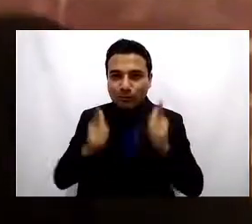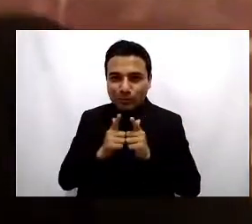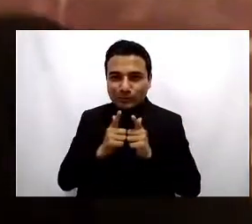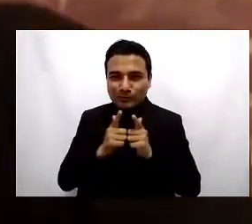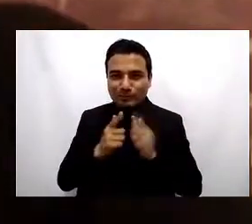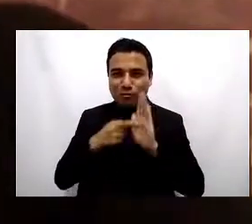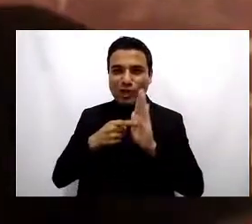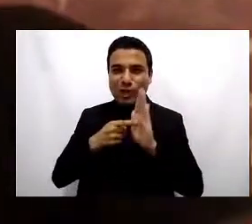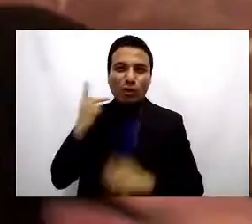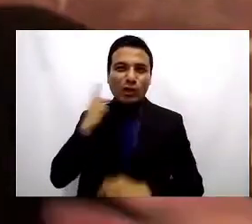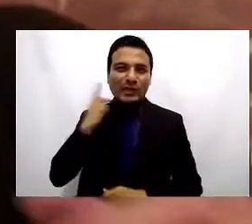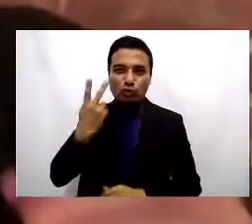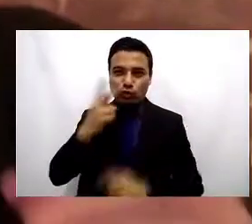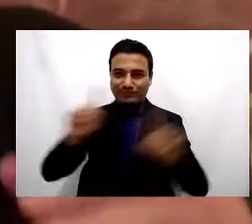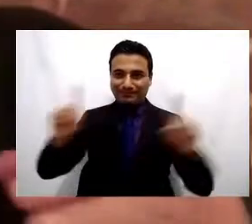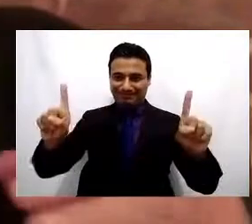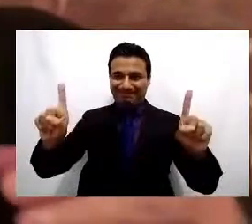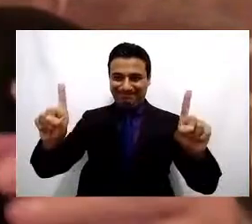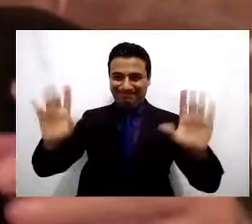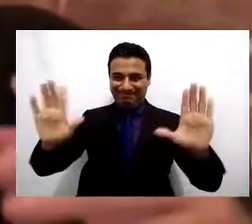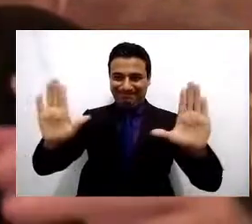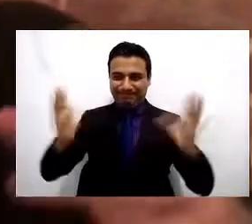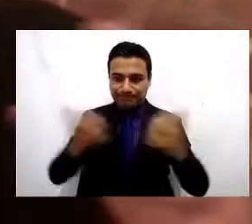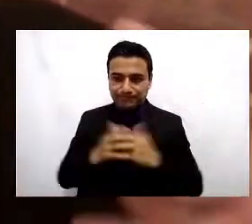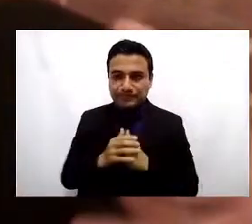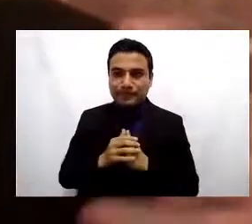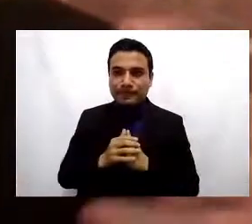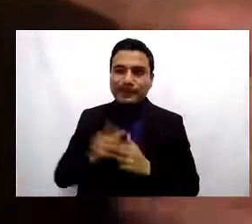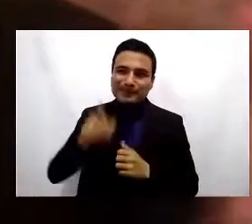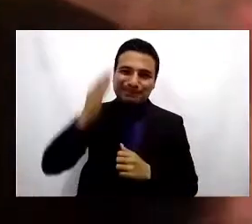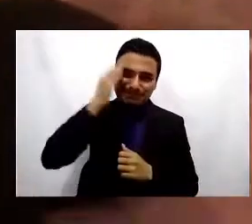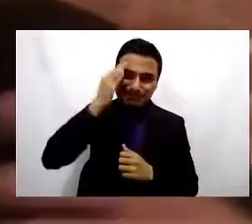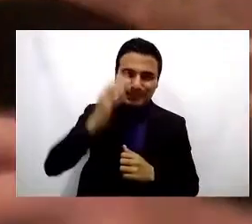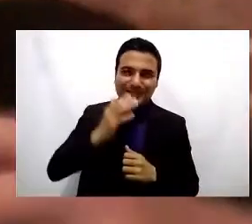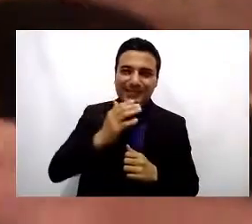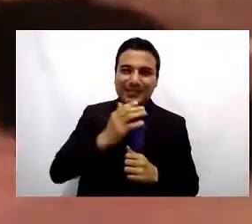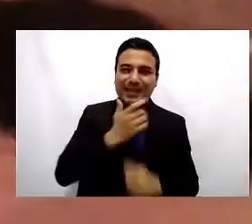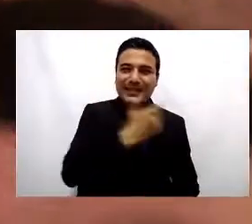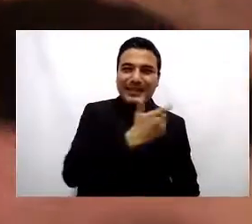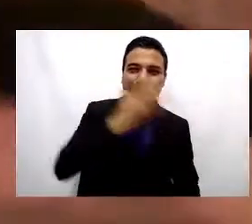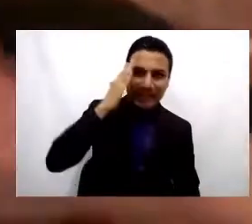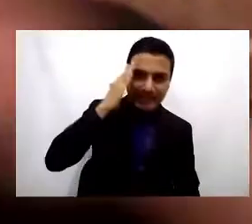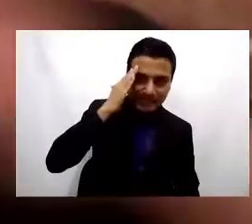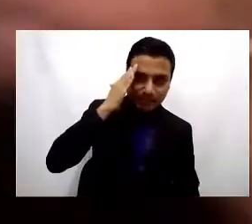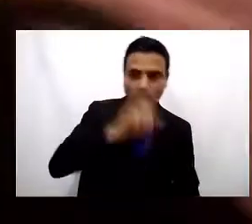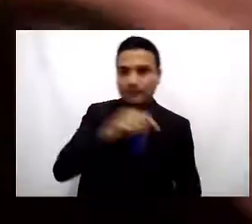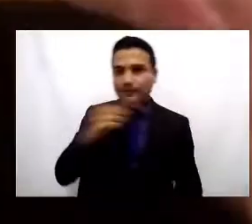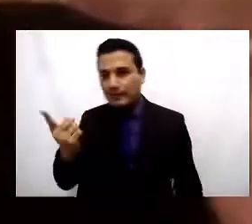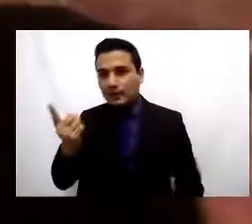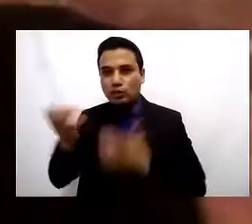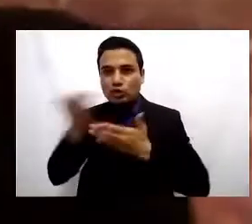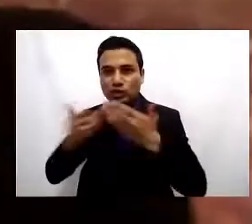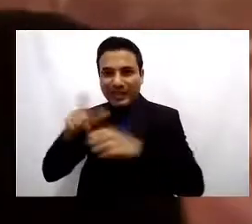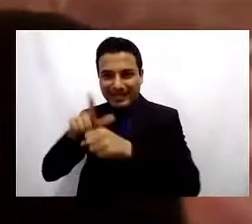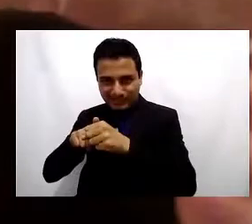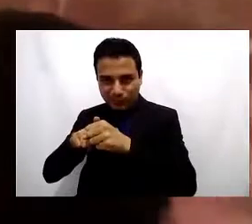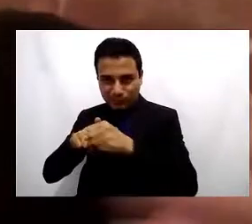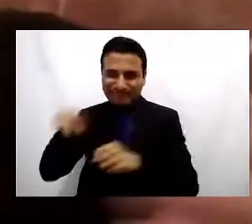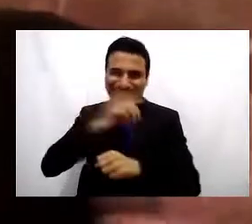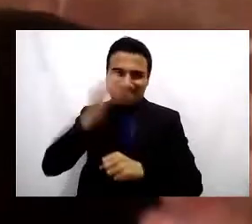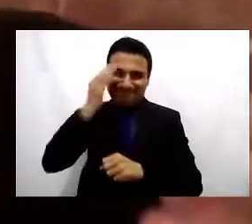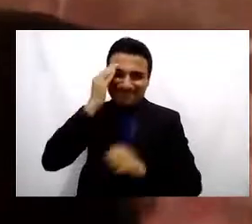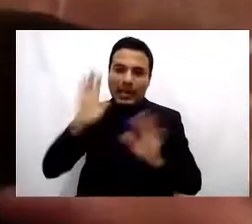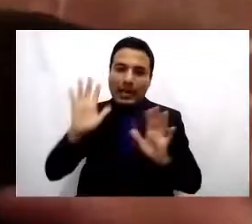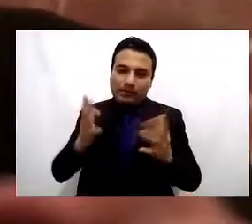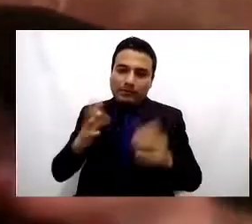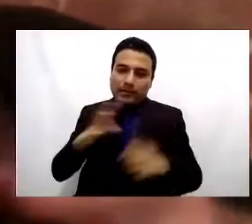del mundo, el capitalismo y el socialismo. Por hacer una reducción enorme, por supuesto, es